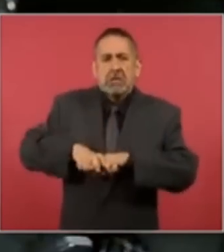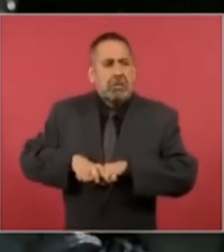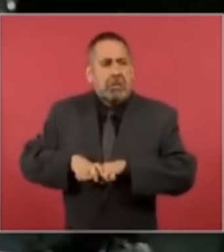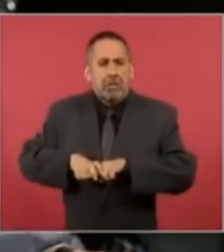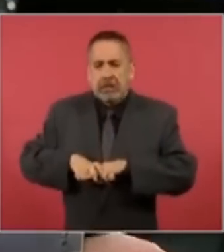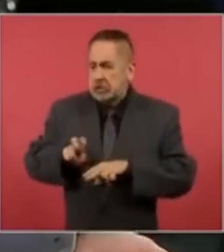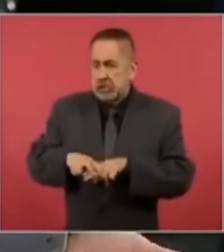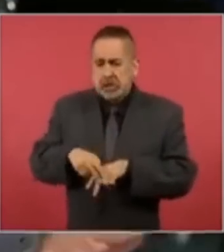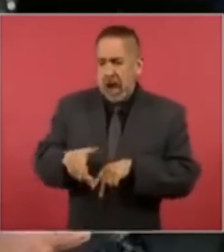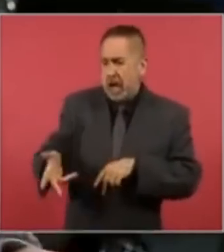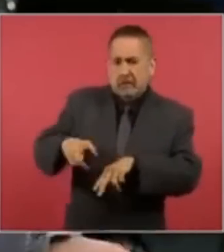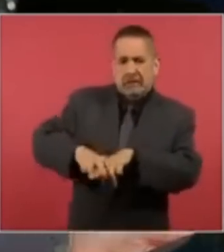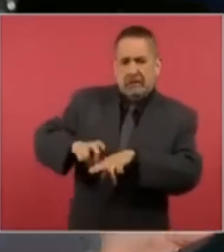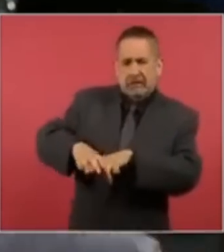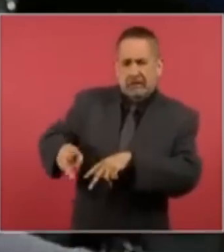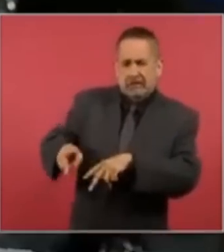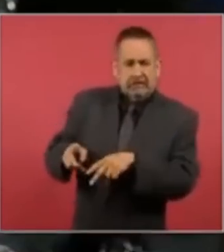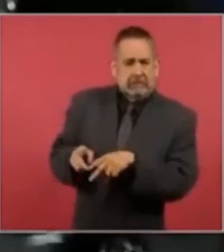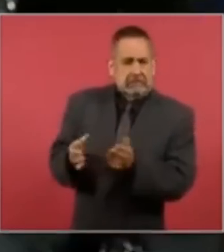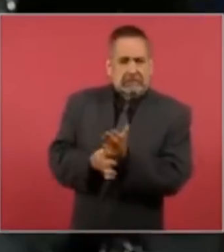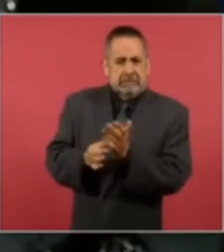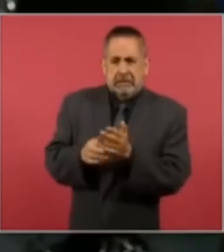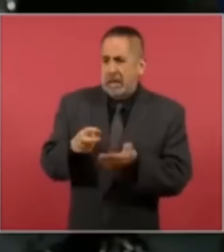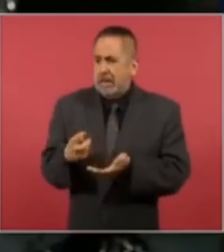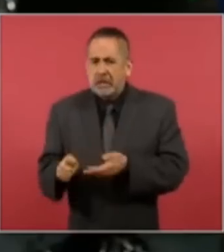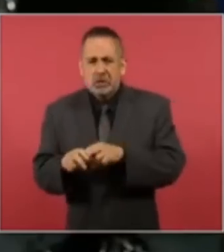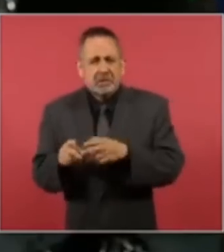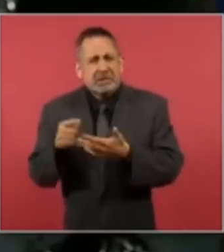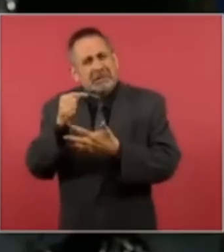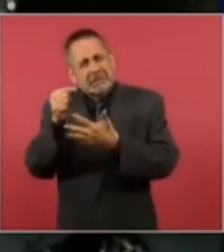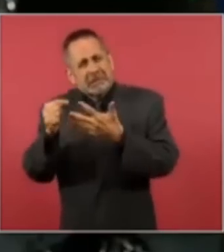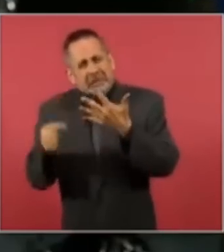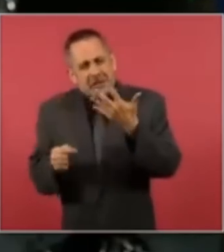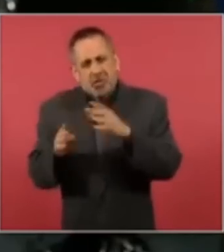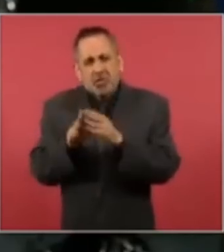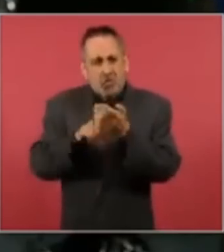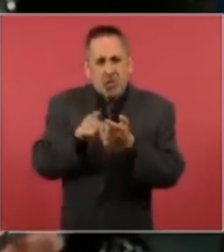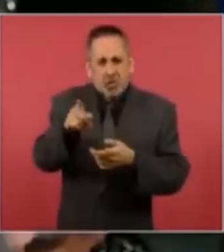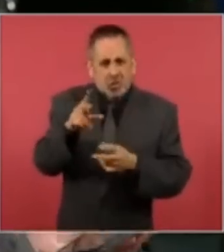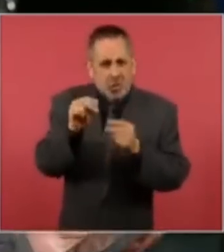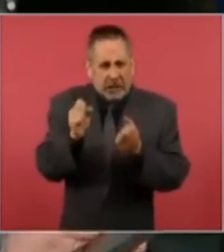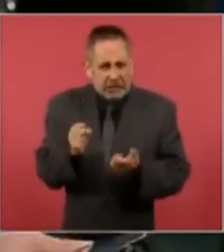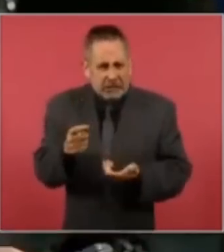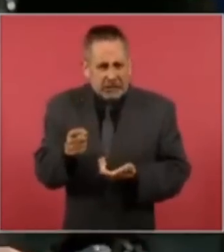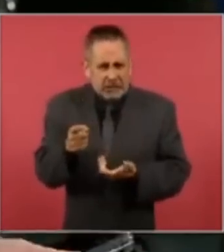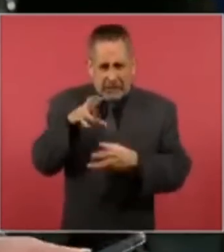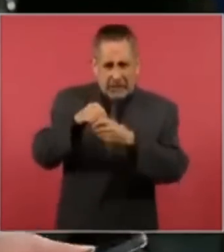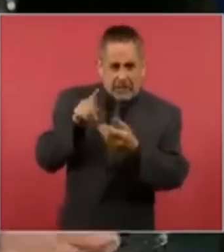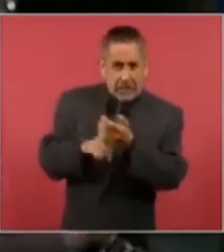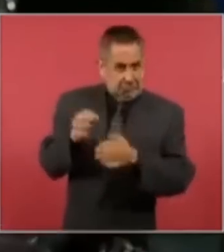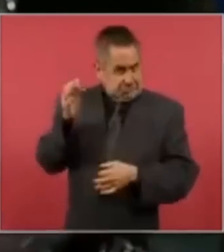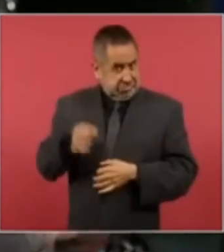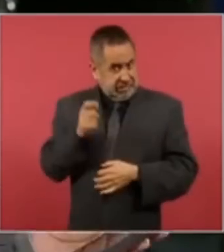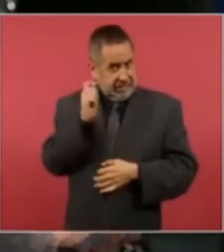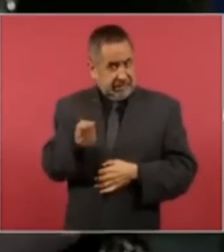una silla de hierro en el piso. ¿Todo eso para ustedes no es parte de la